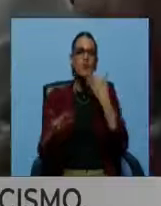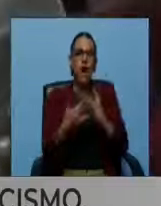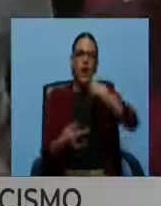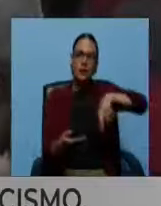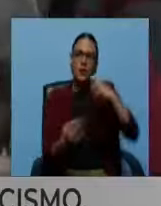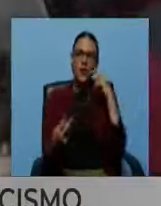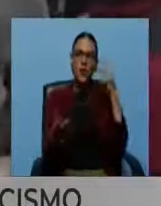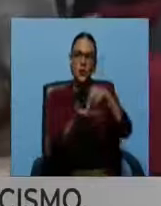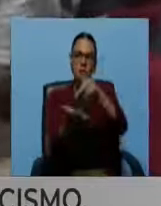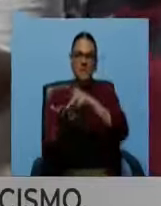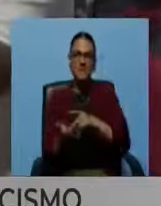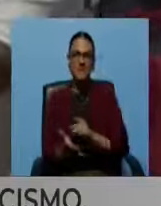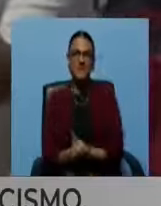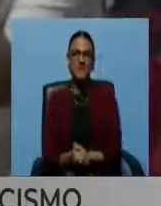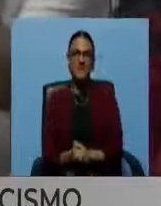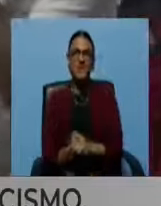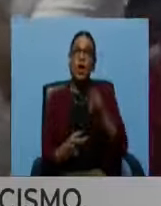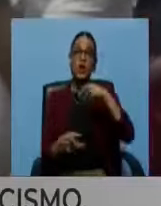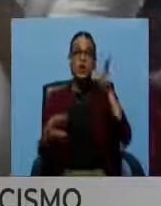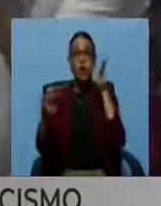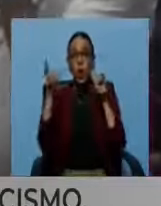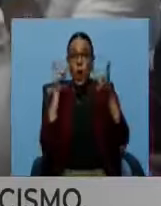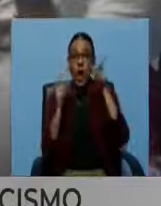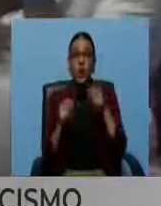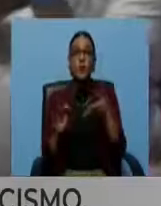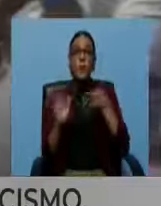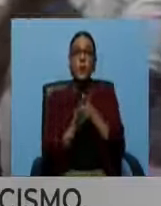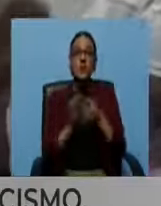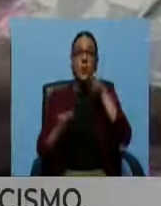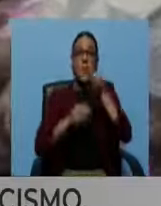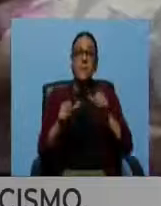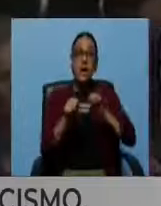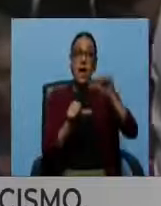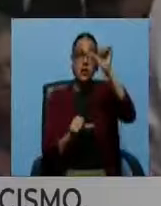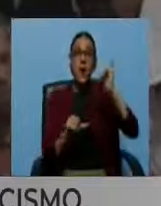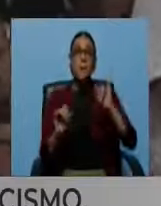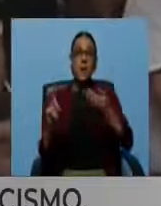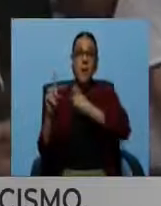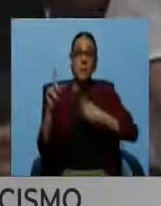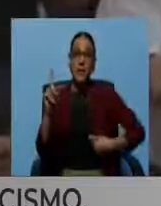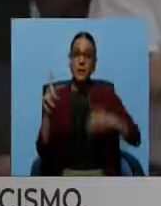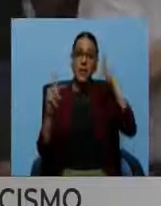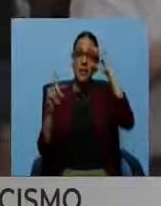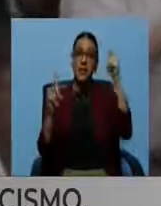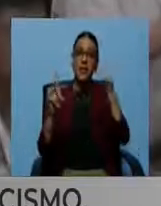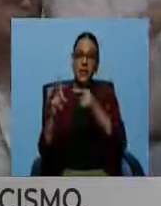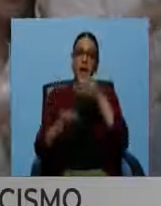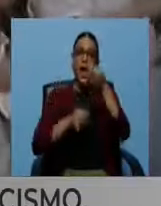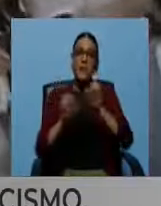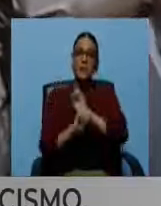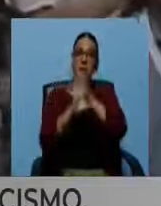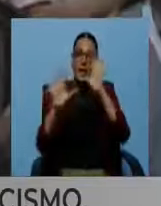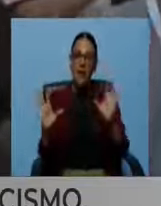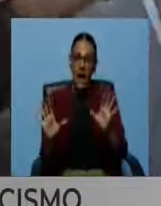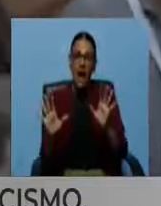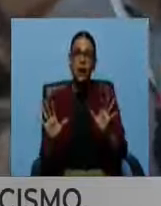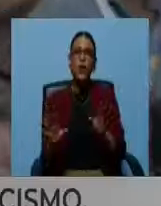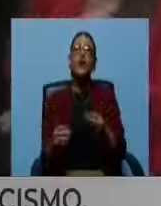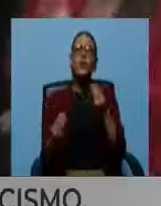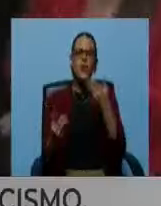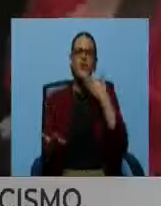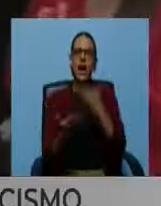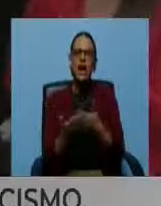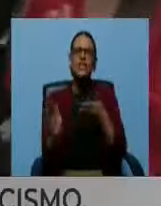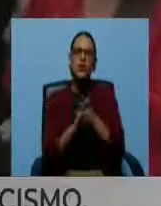hermana. Bien, escuchábamos la ponencia de la vicepresidenta ejecutiva de la República, doctora Delcy Rodríguez. Agradeció